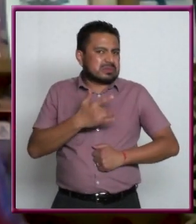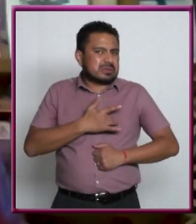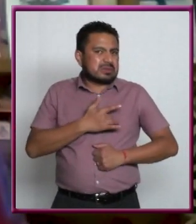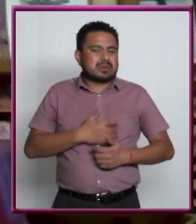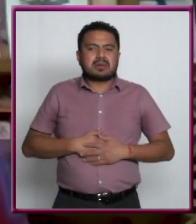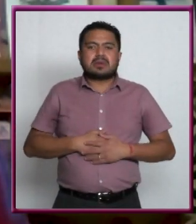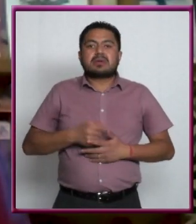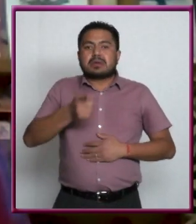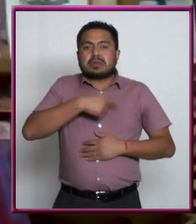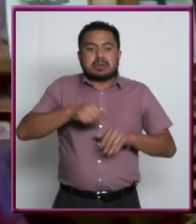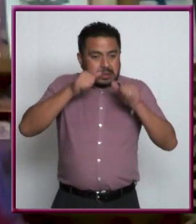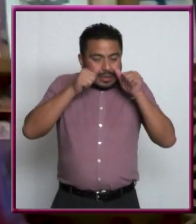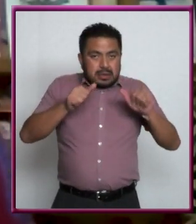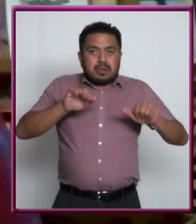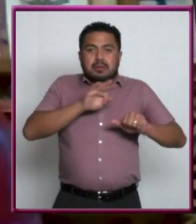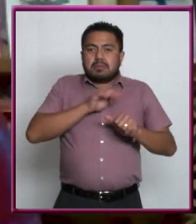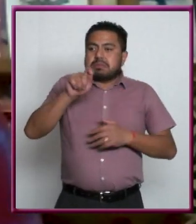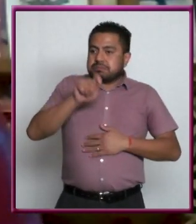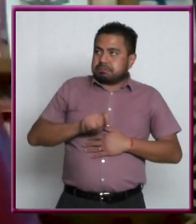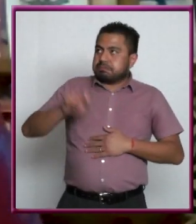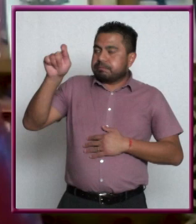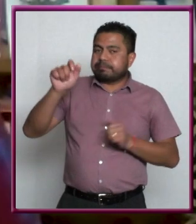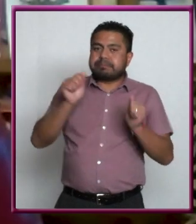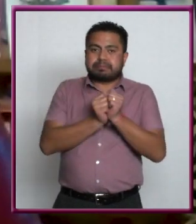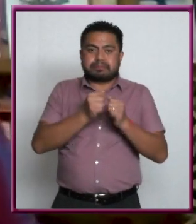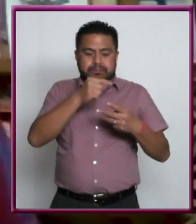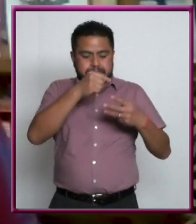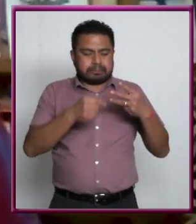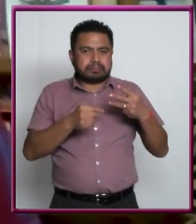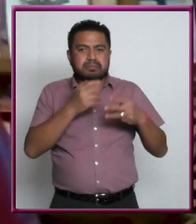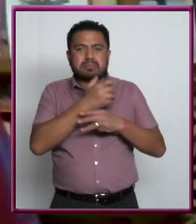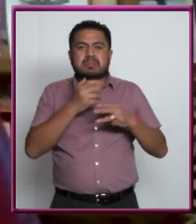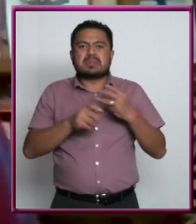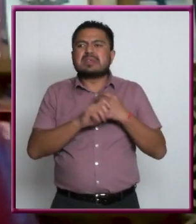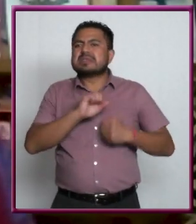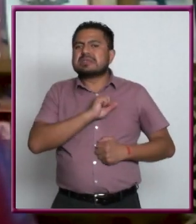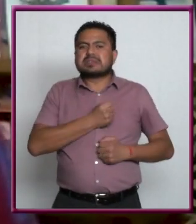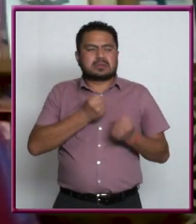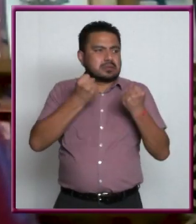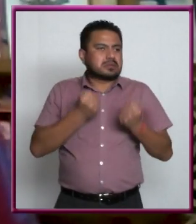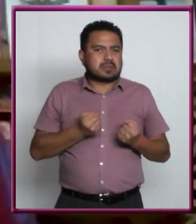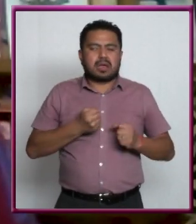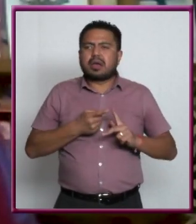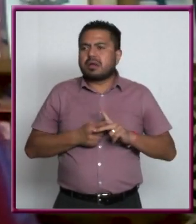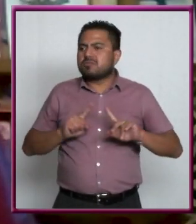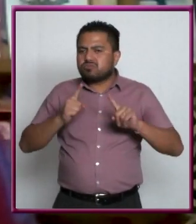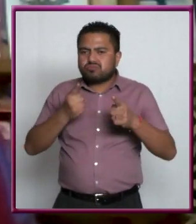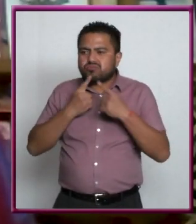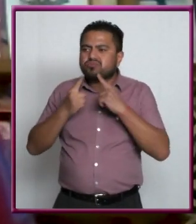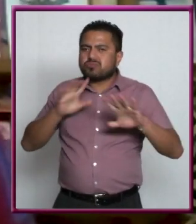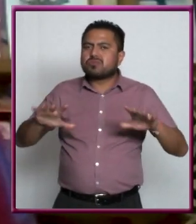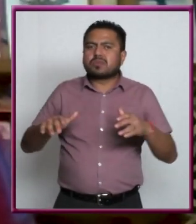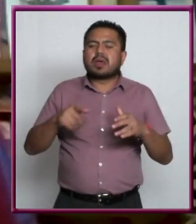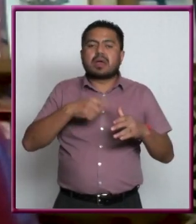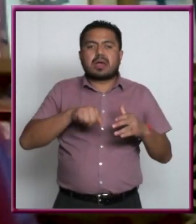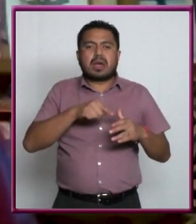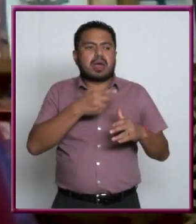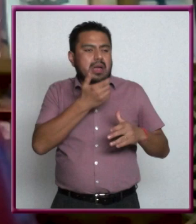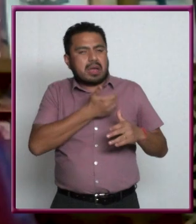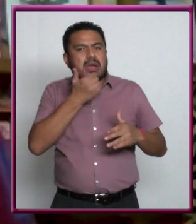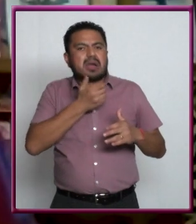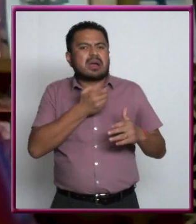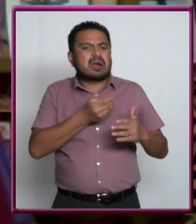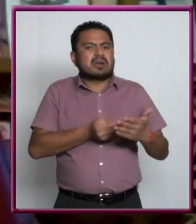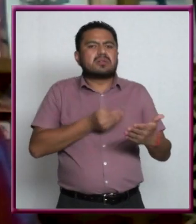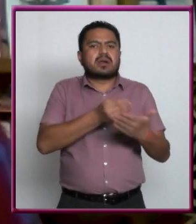suene, cumple o le puedes palomear estas 3 cuestiones de qué es sano, qué es seguro y qué es consensuado, entonces va a ser